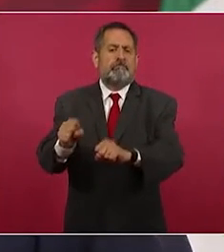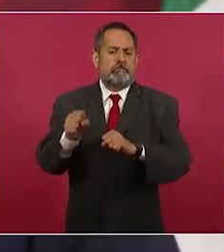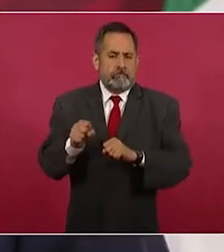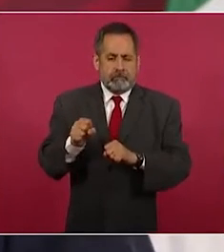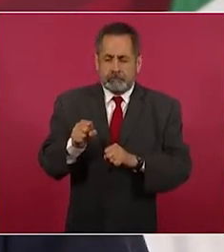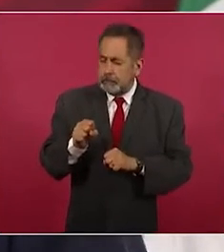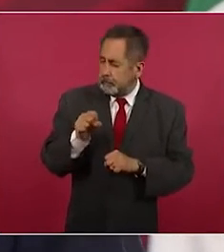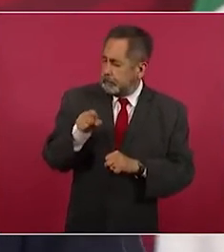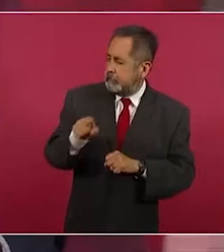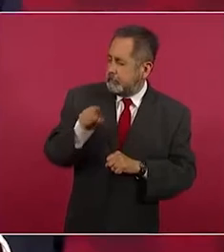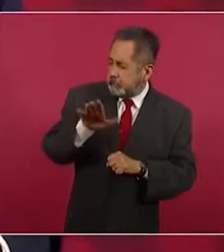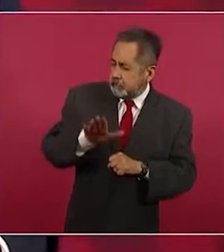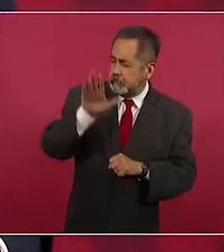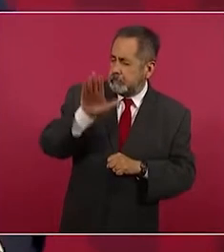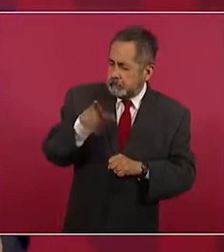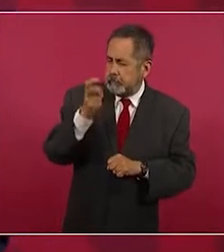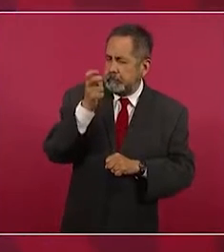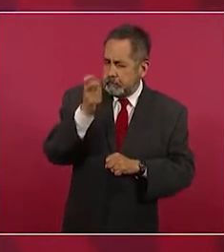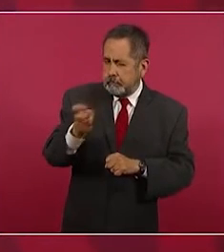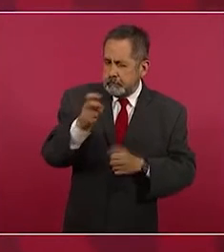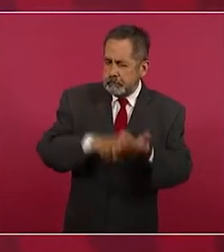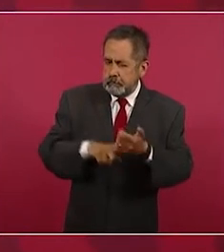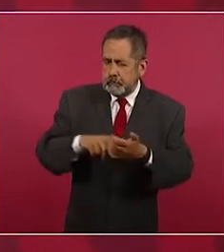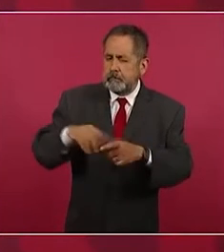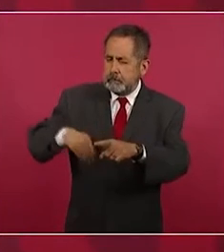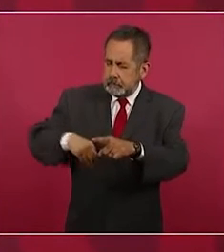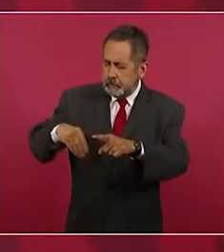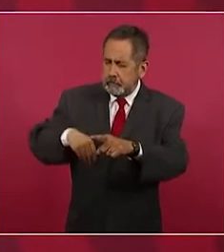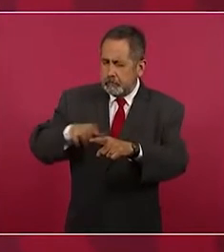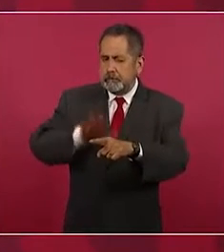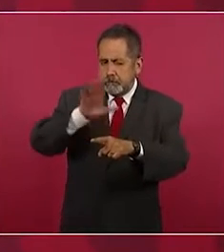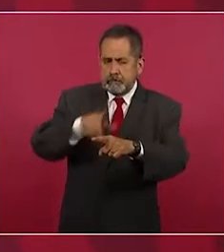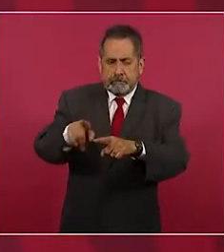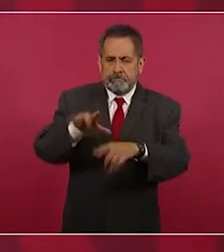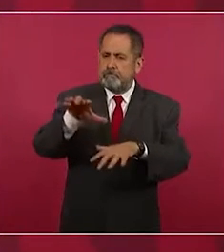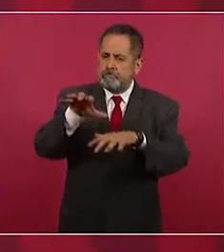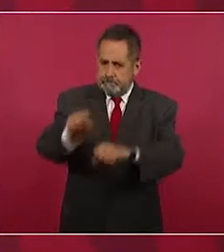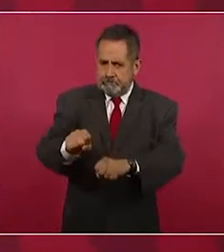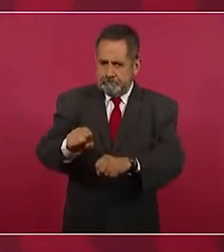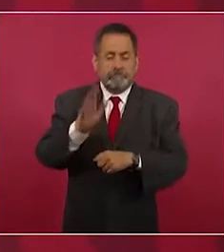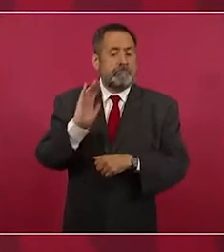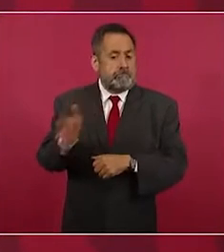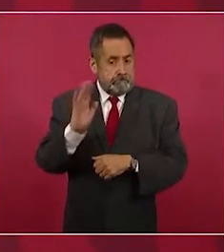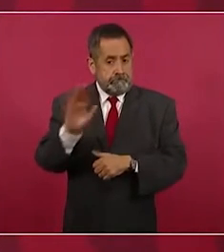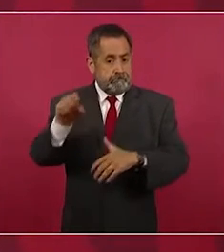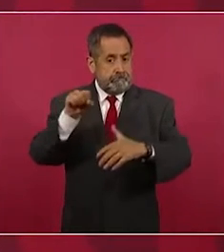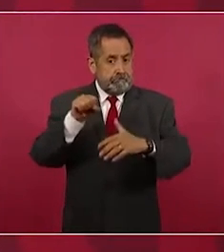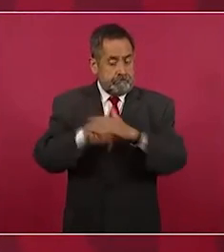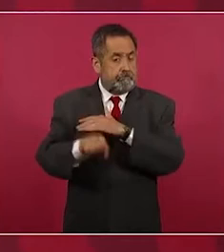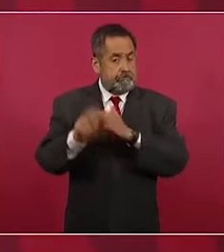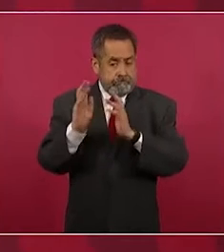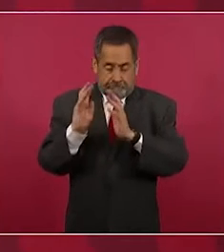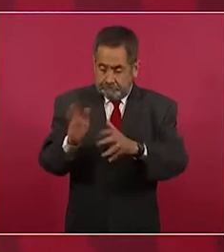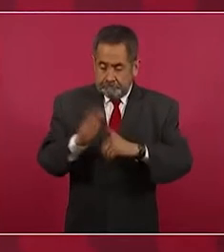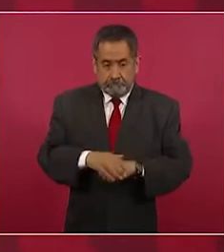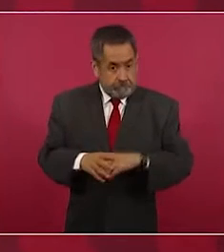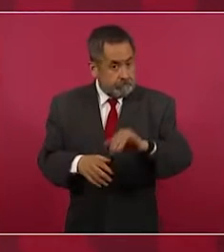que presuntamente es el responsable, ya está detenido,